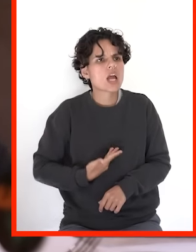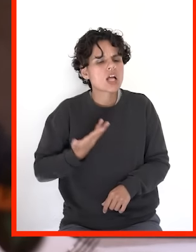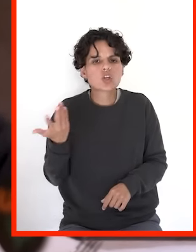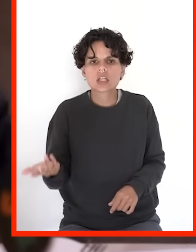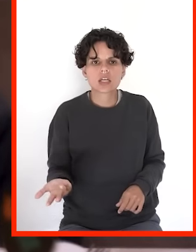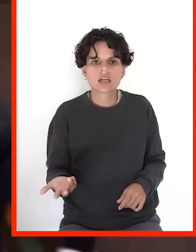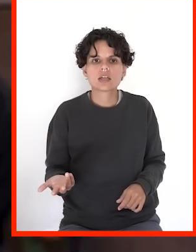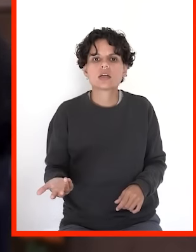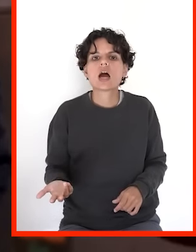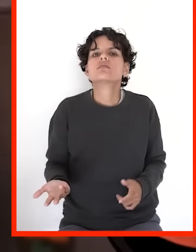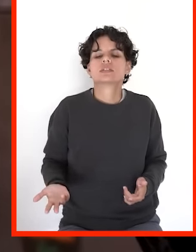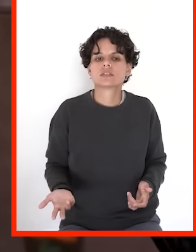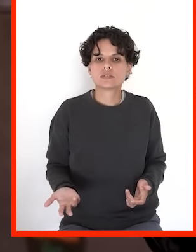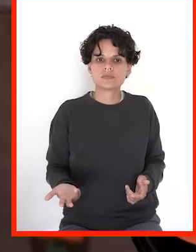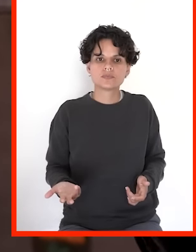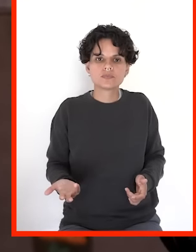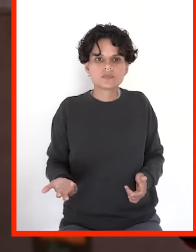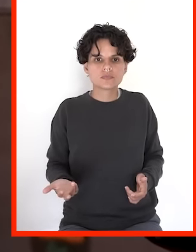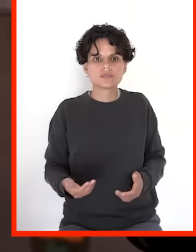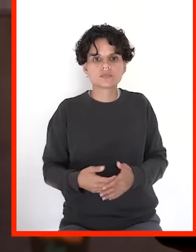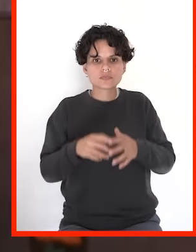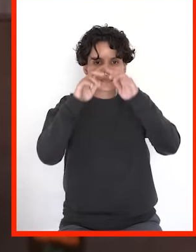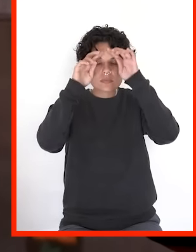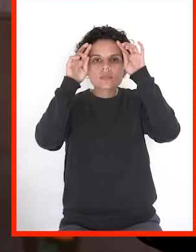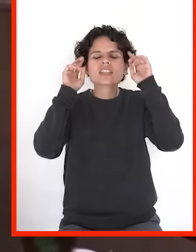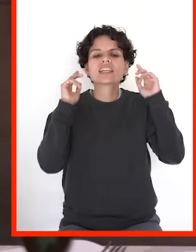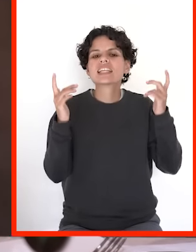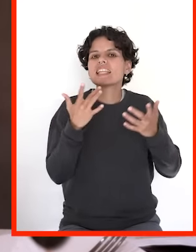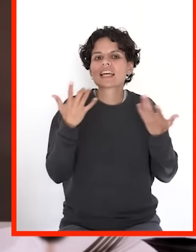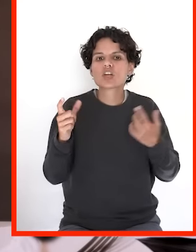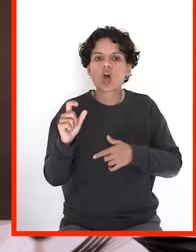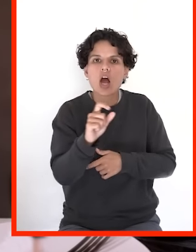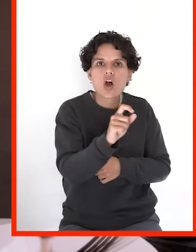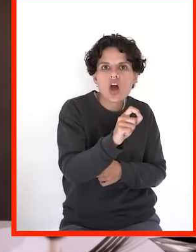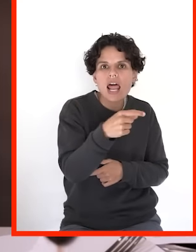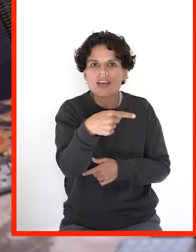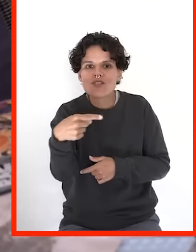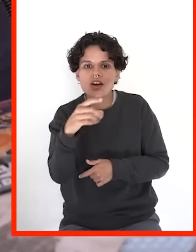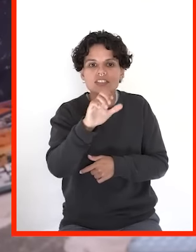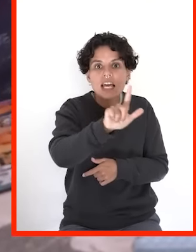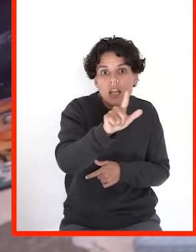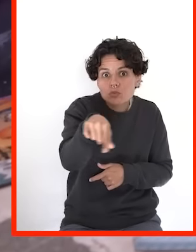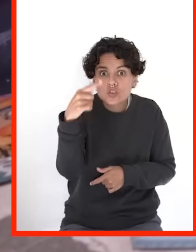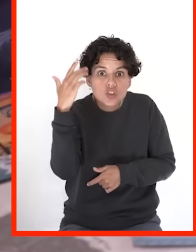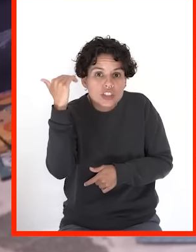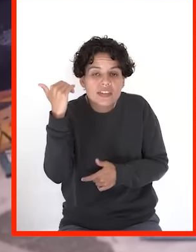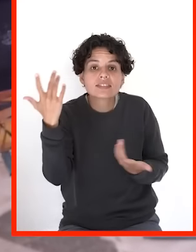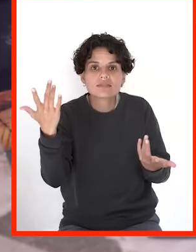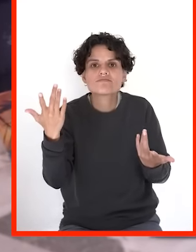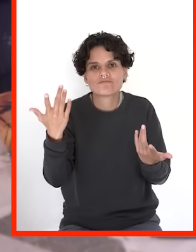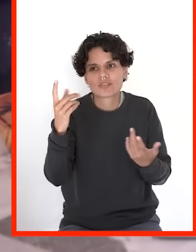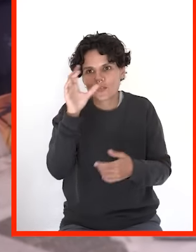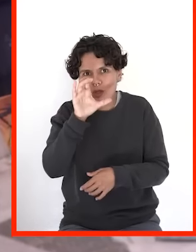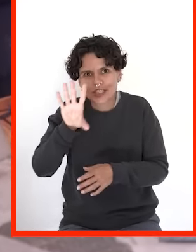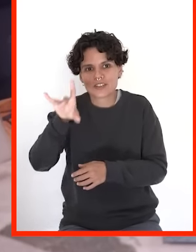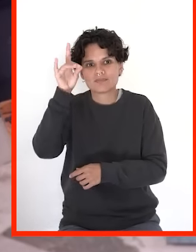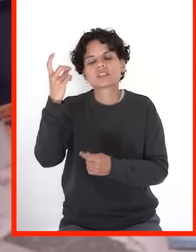pueden buscar. ¿Quieren saber? Buena adicción. ¿Quieren saber de qué se trata Coca-Cola guión bajo CL? Búsquelo. Que apoya a la Junta. Como salud, nunca.